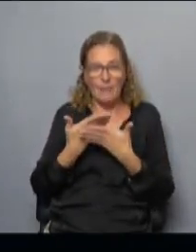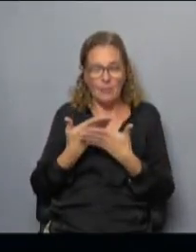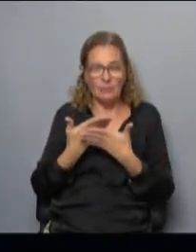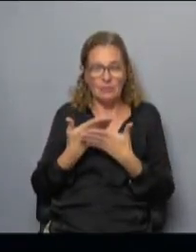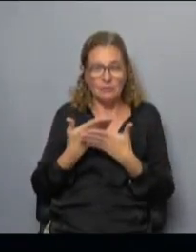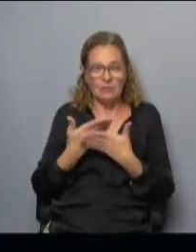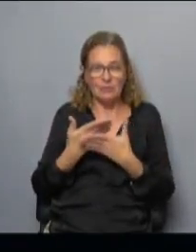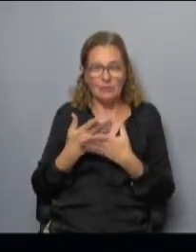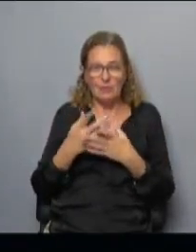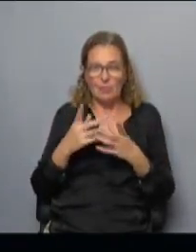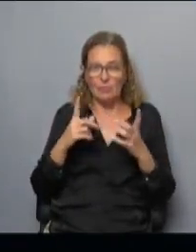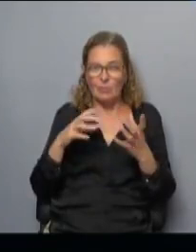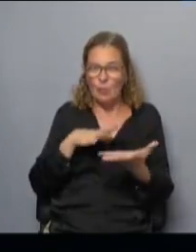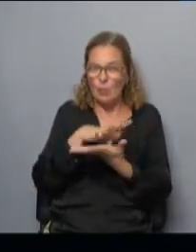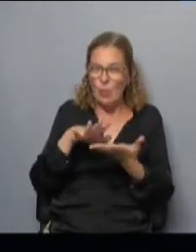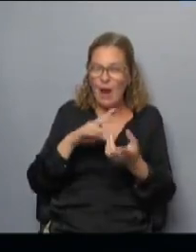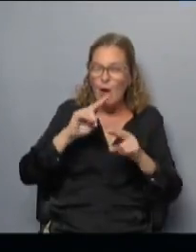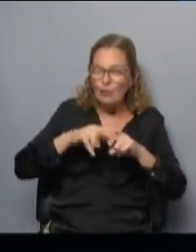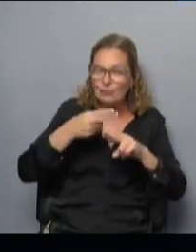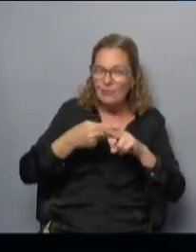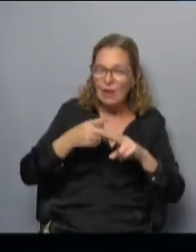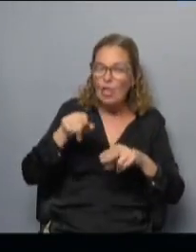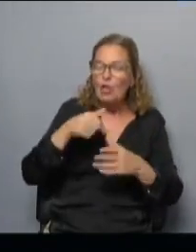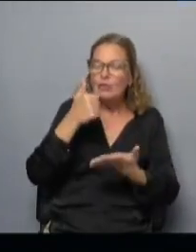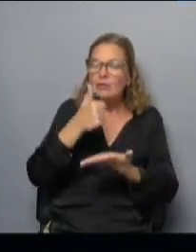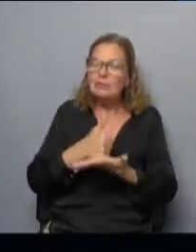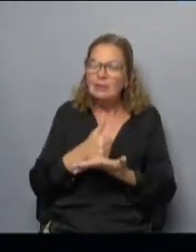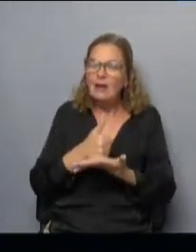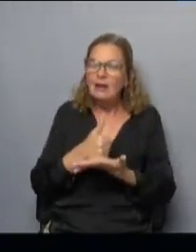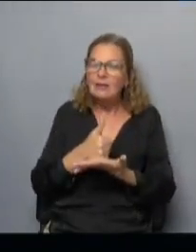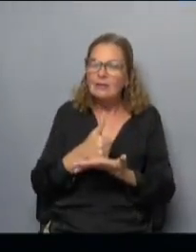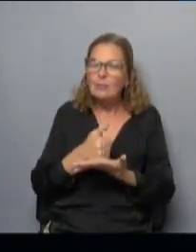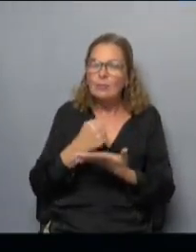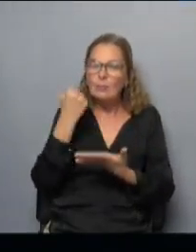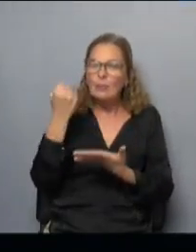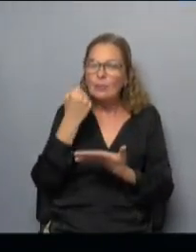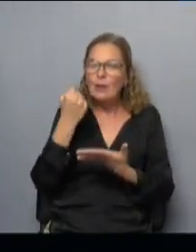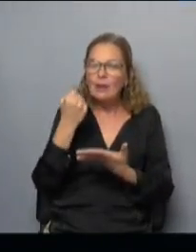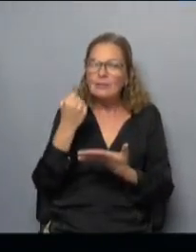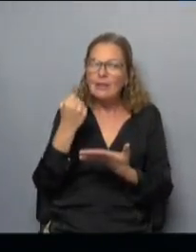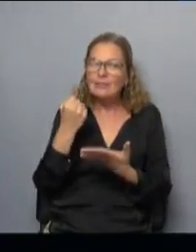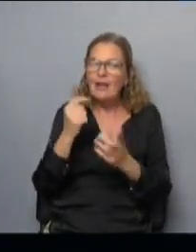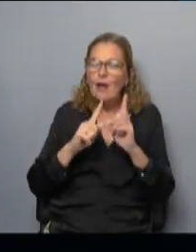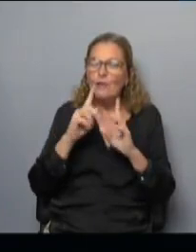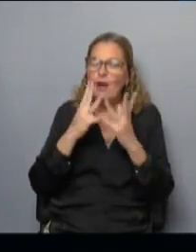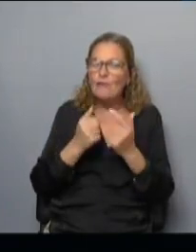cuesta como encontrar un lugar de vuelta un lugar donde estar trascender de alguna forma